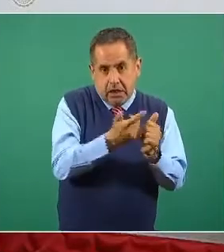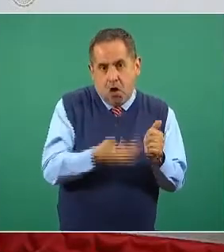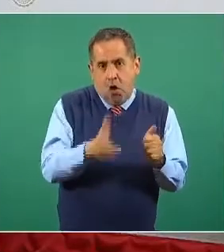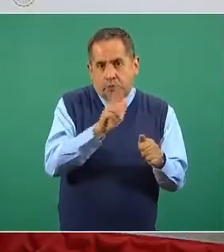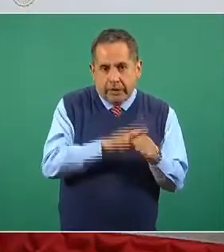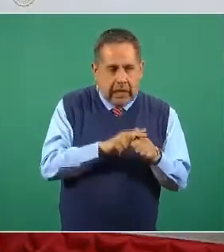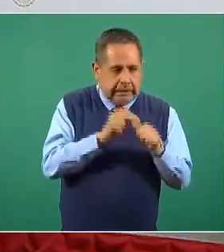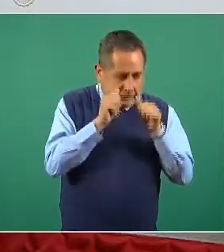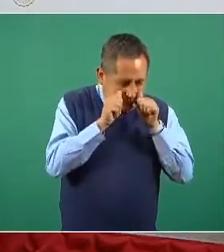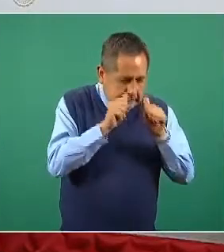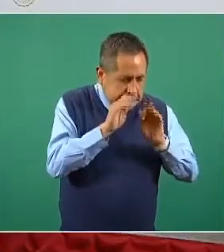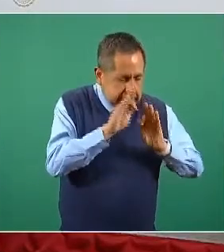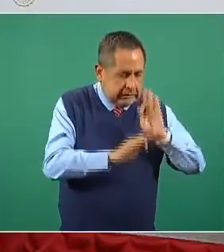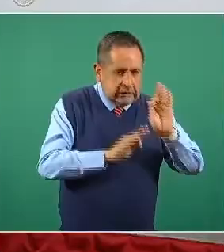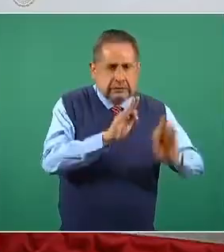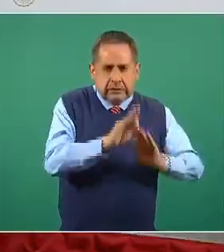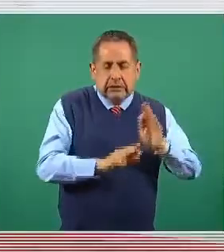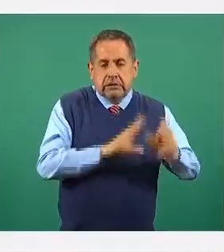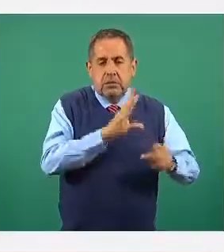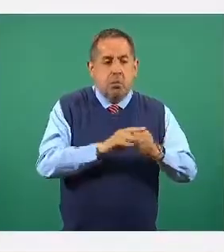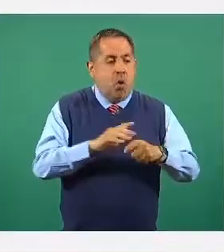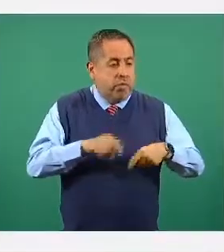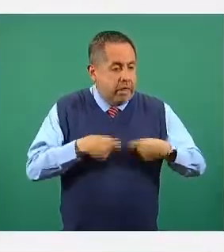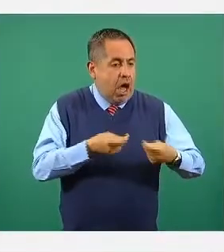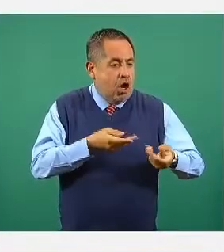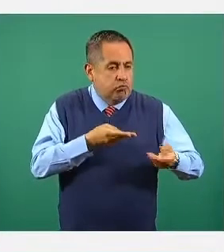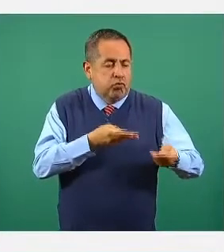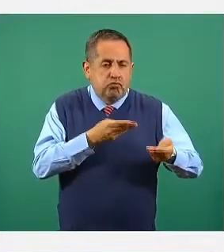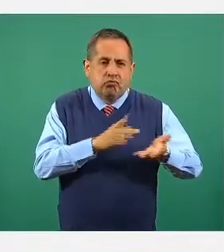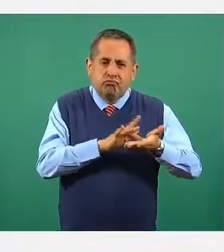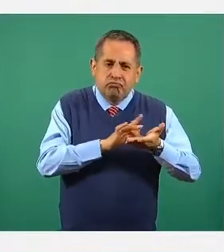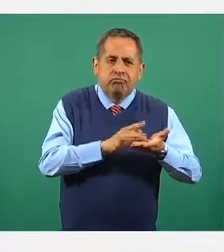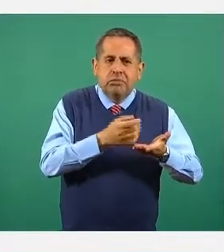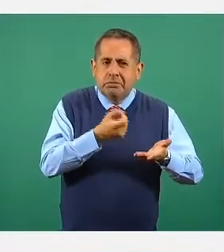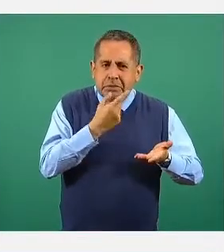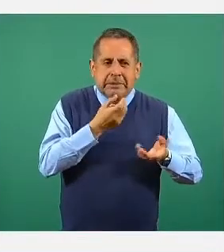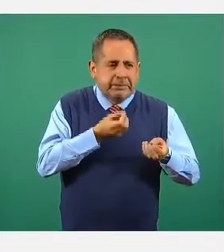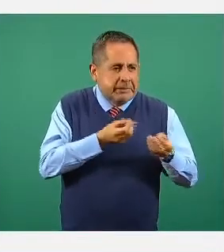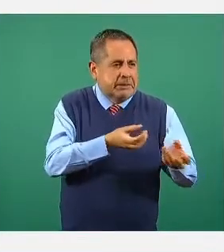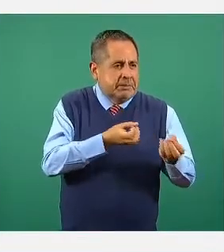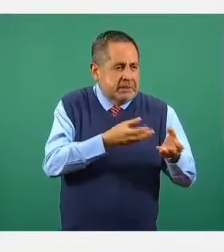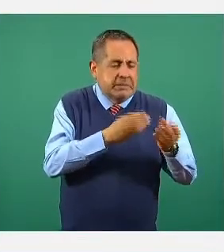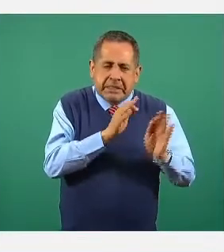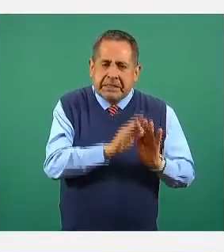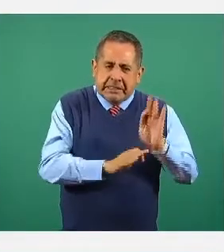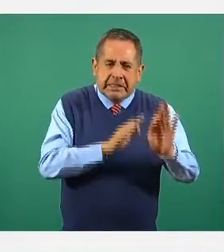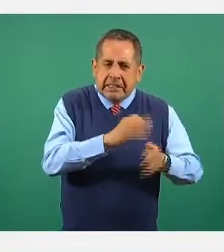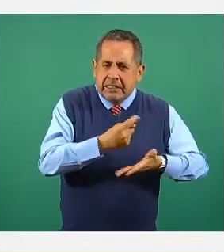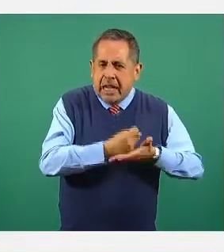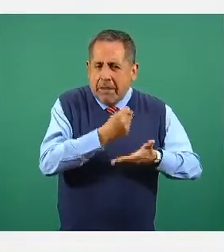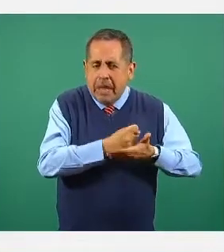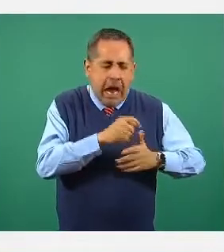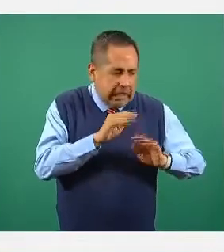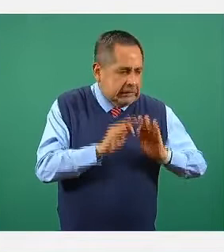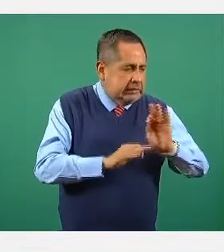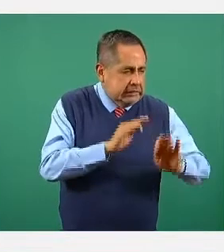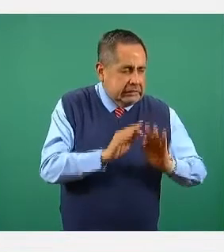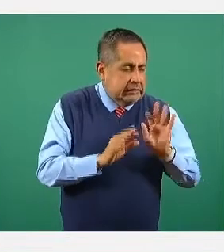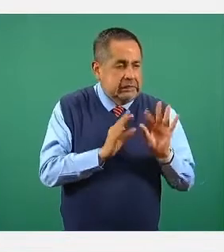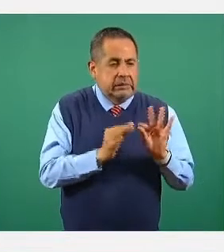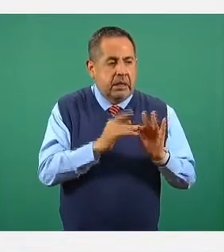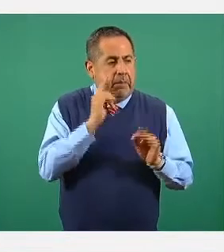atención especializada y además se le otorguen los tratamientos y las terapéuticas recomendadas para efecto